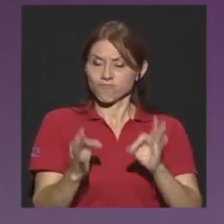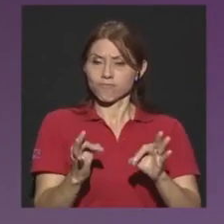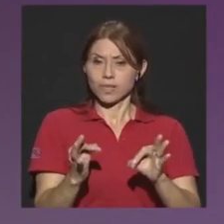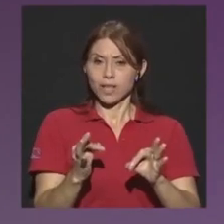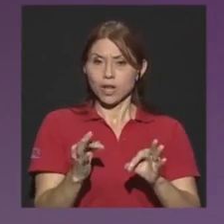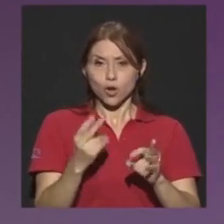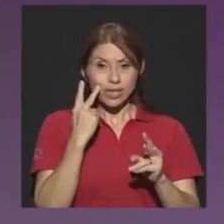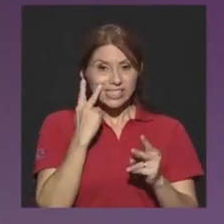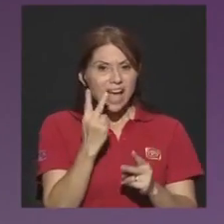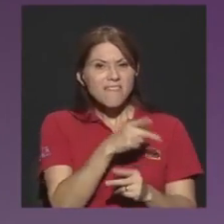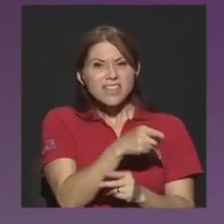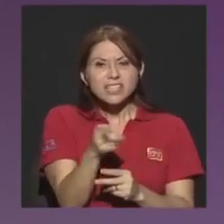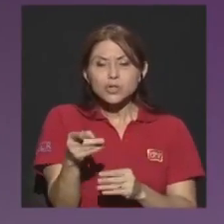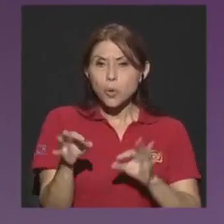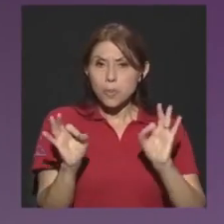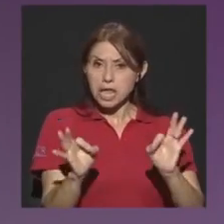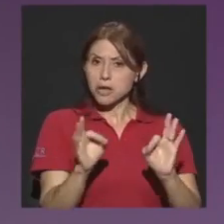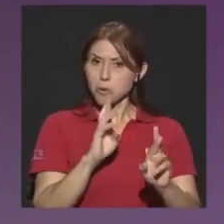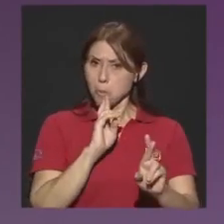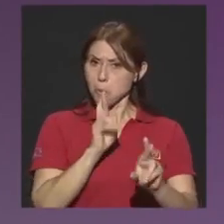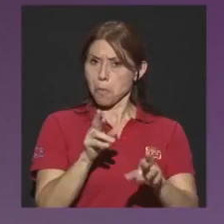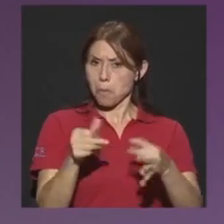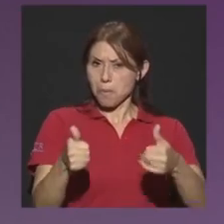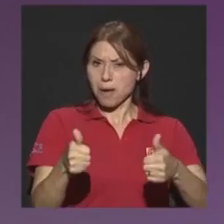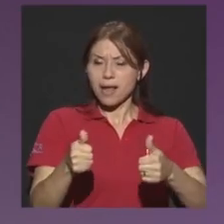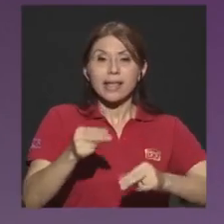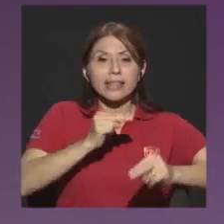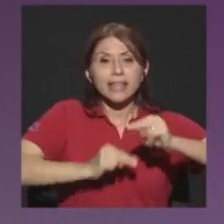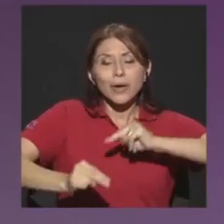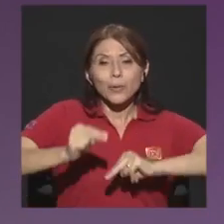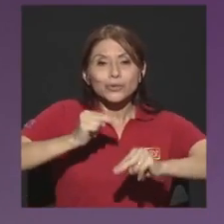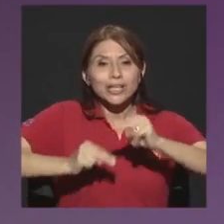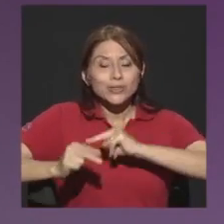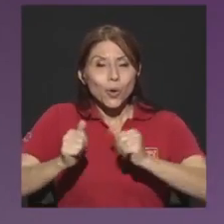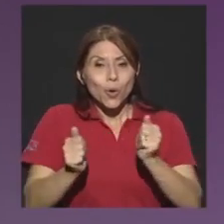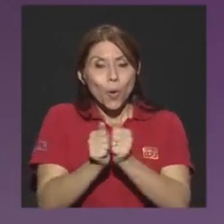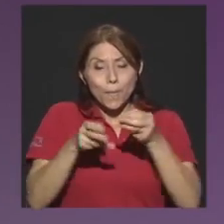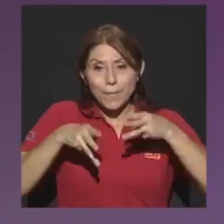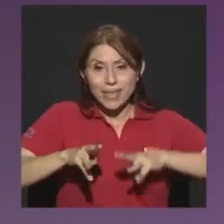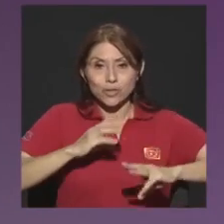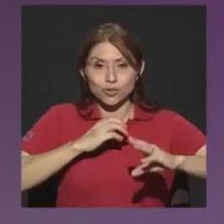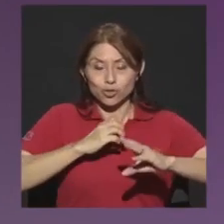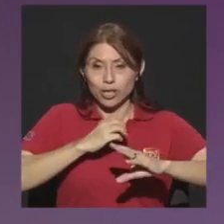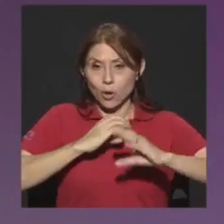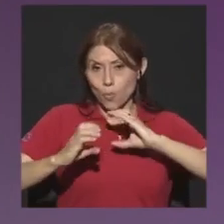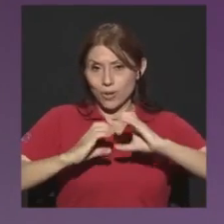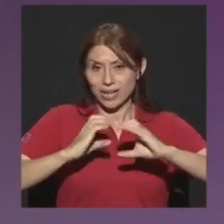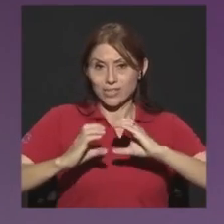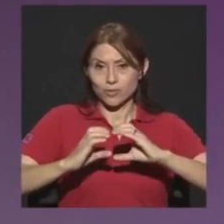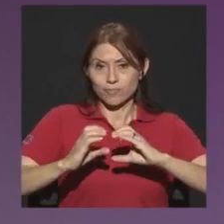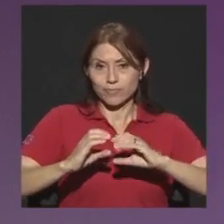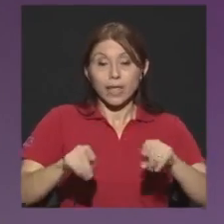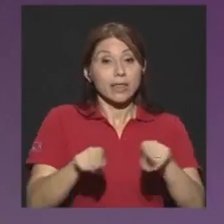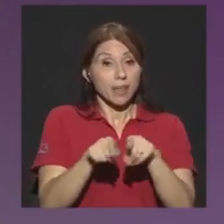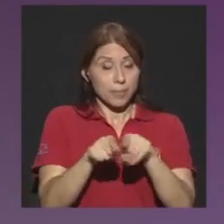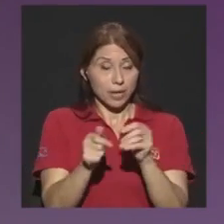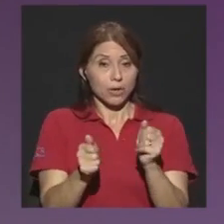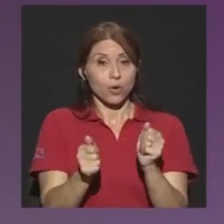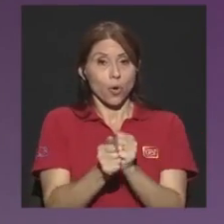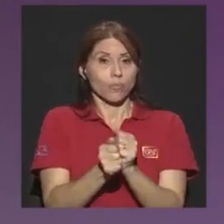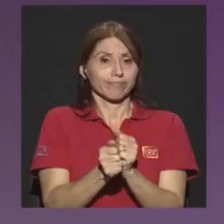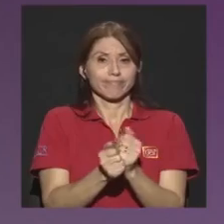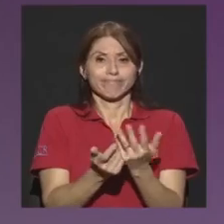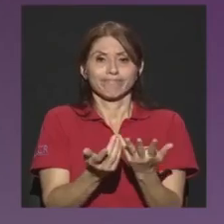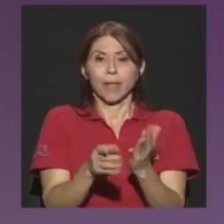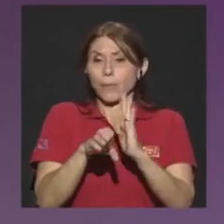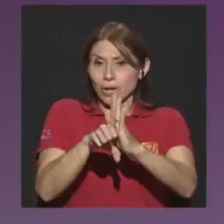los medios, es el convencimiento. Hay ejemplos en otros países donde, y aquí también, donde se puede hacer una